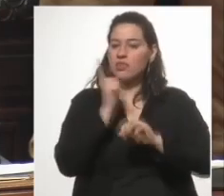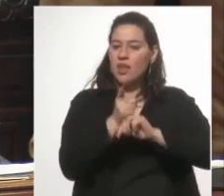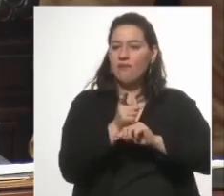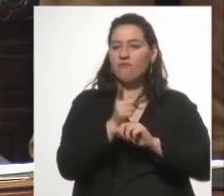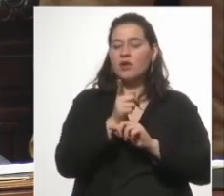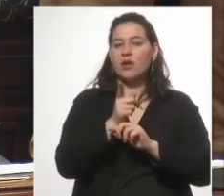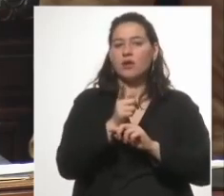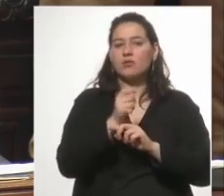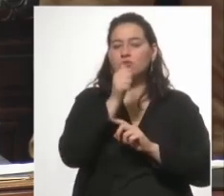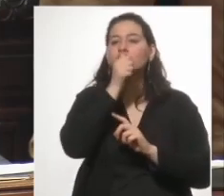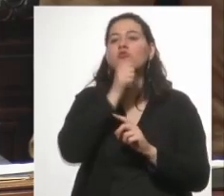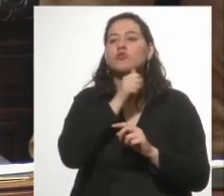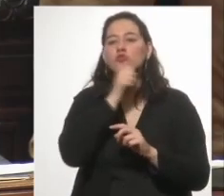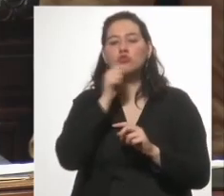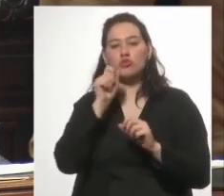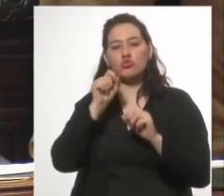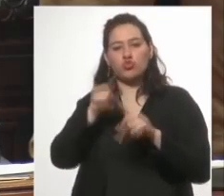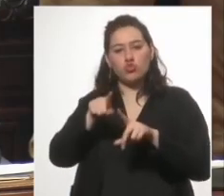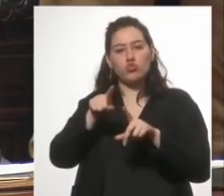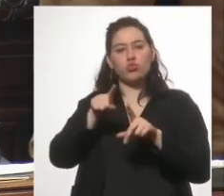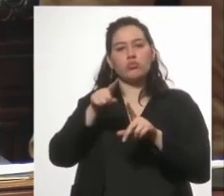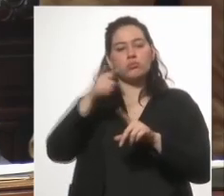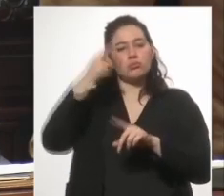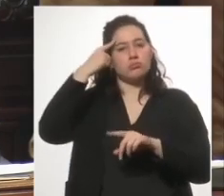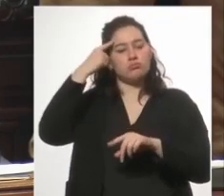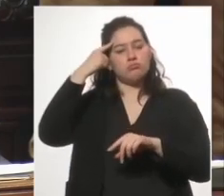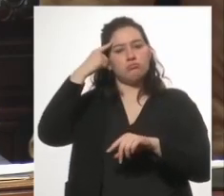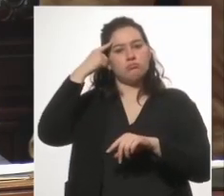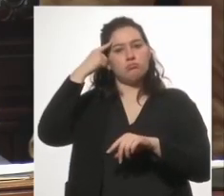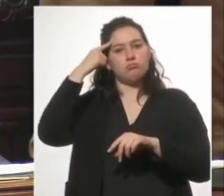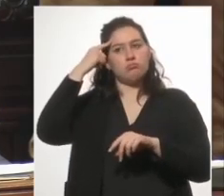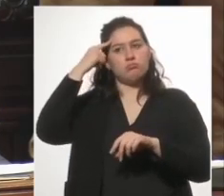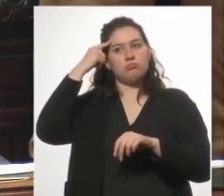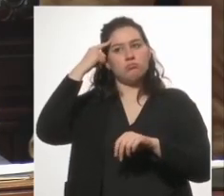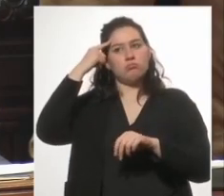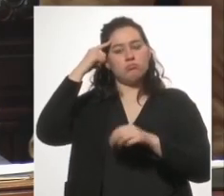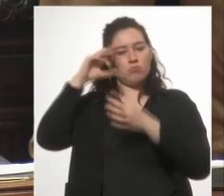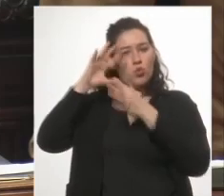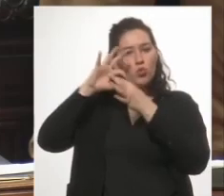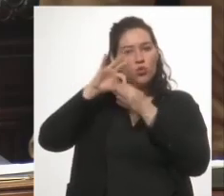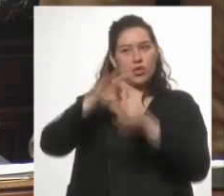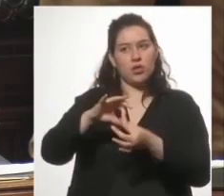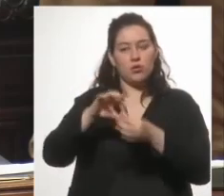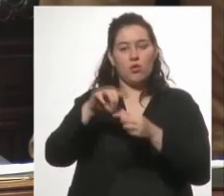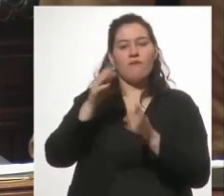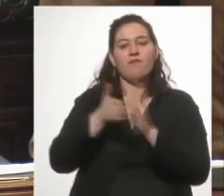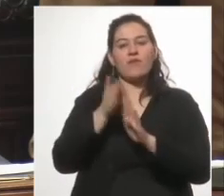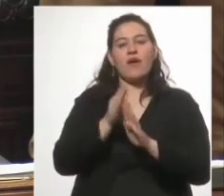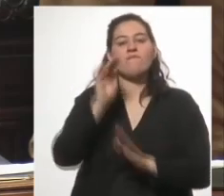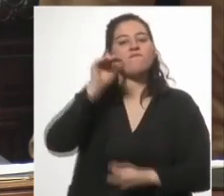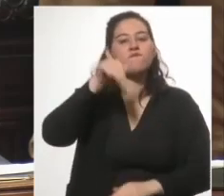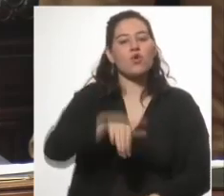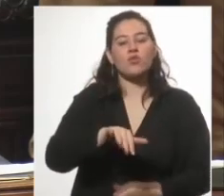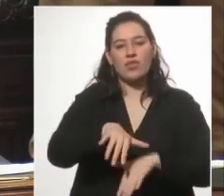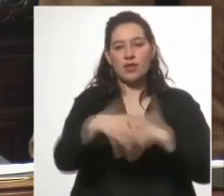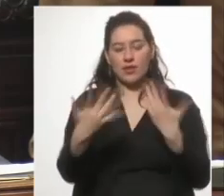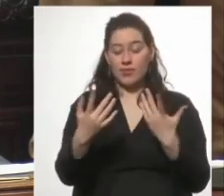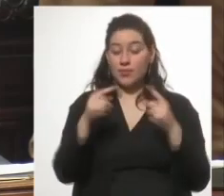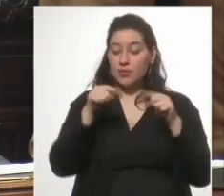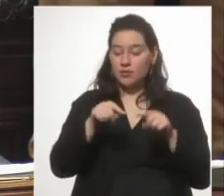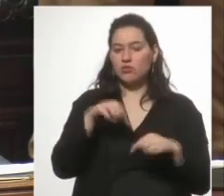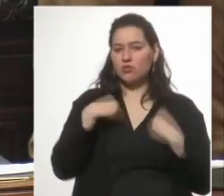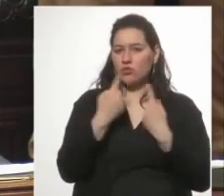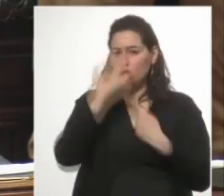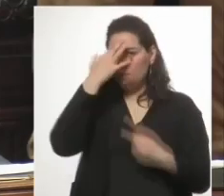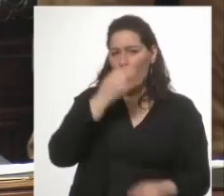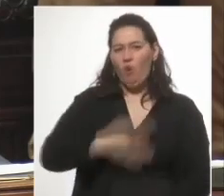resolver según su conciencia qué es lo que van a votar. Creemos que es